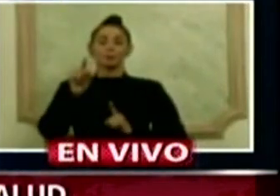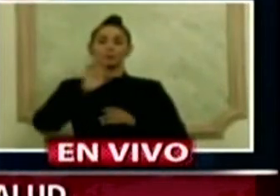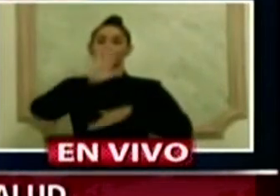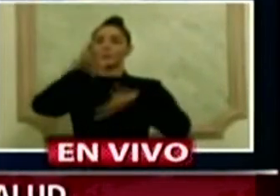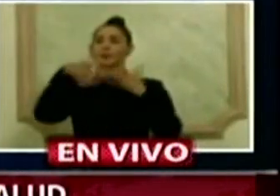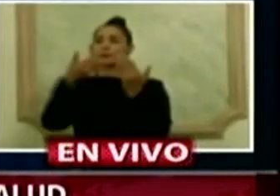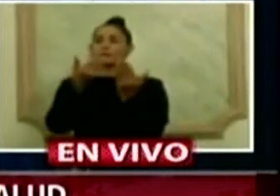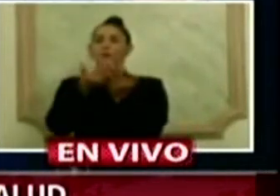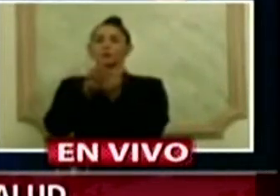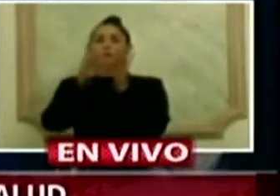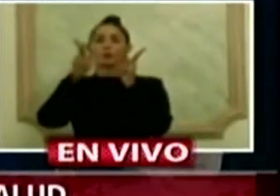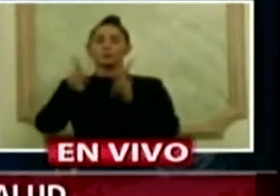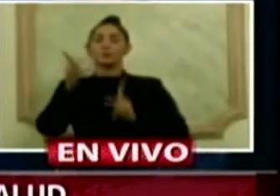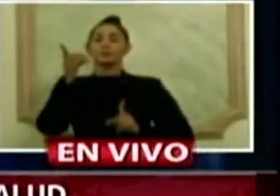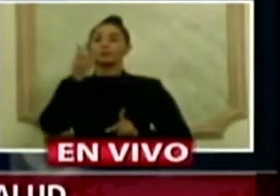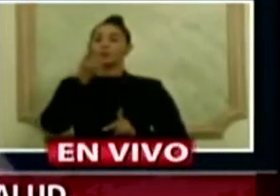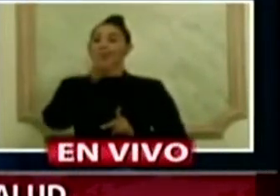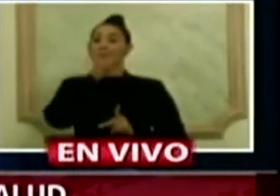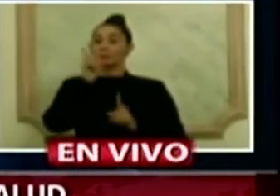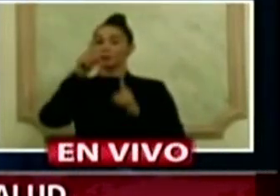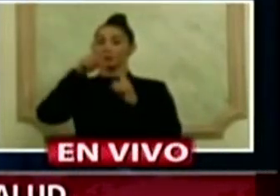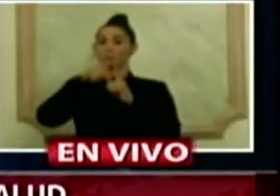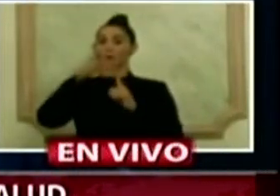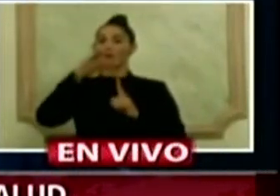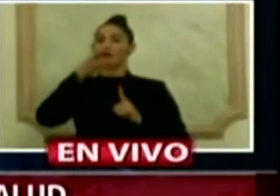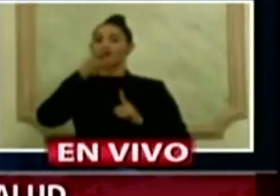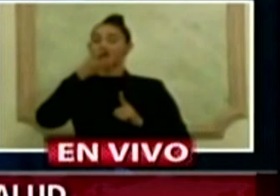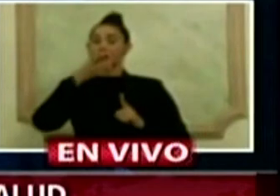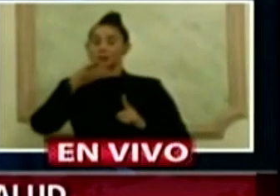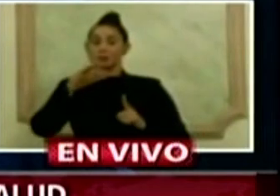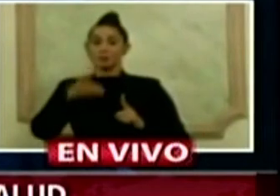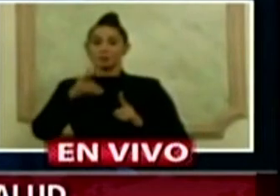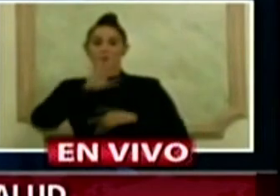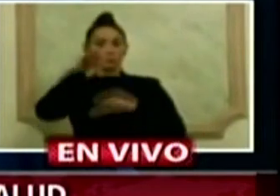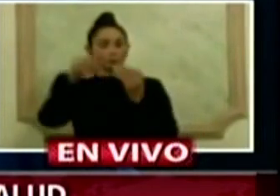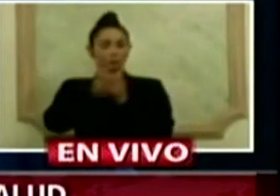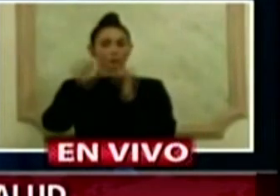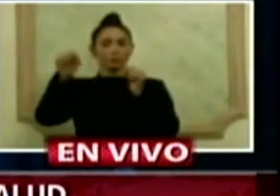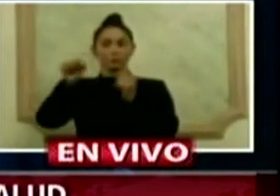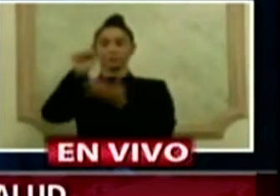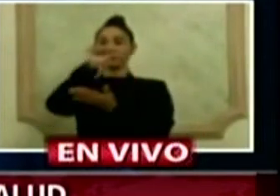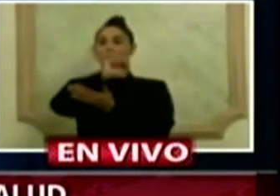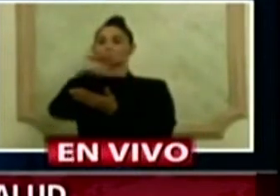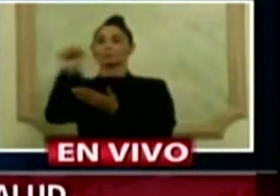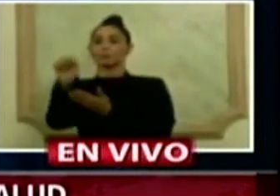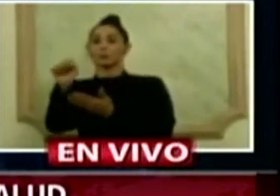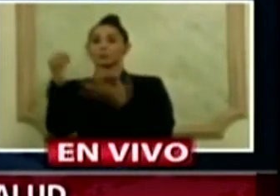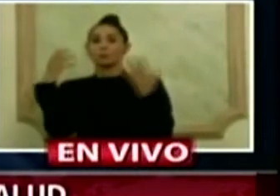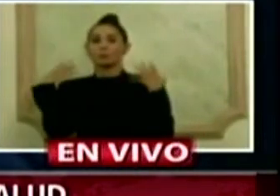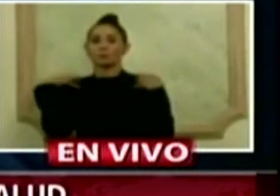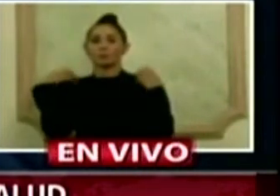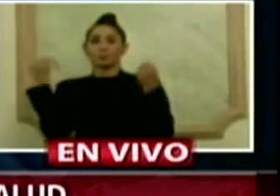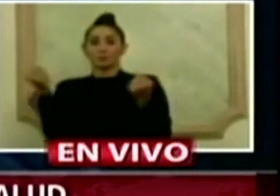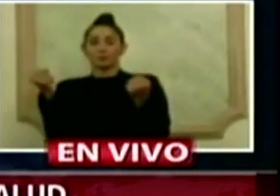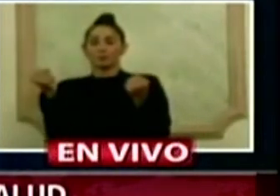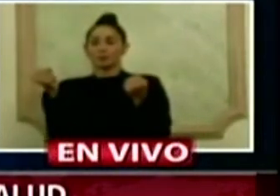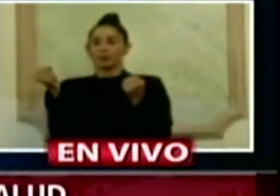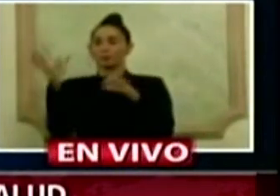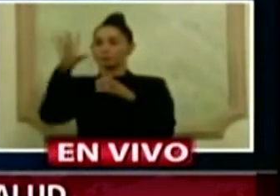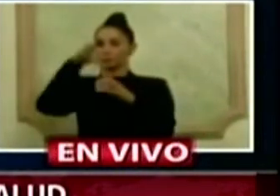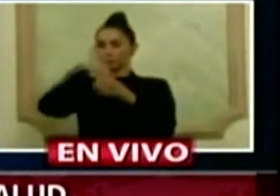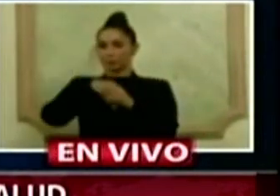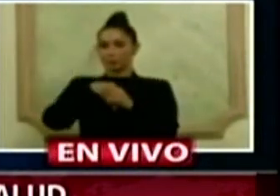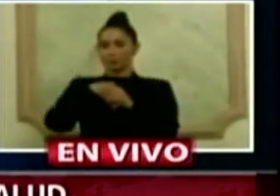los dominicanos a diciembre tengan su seguro familiar de salud, y los que lleguen con COVID a los